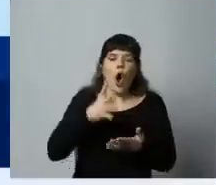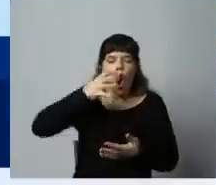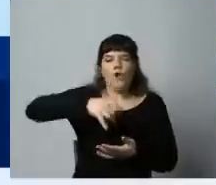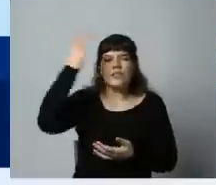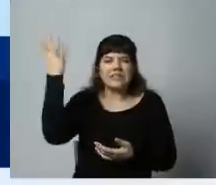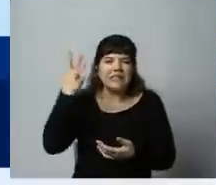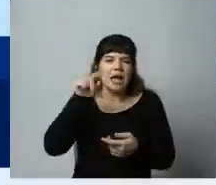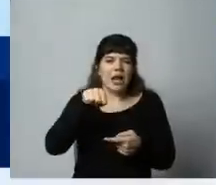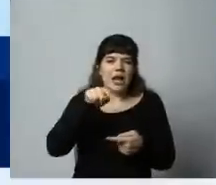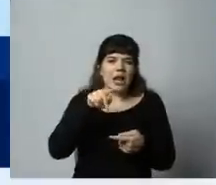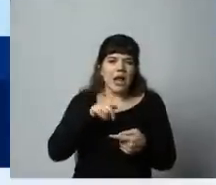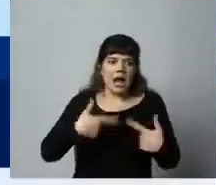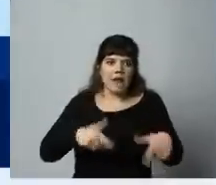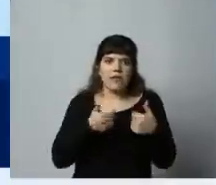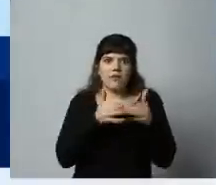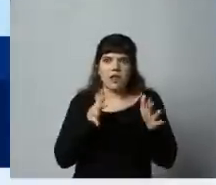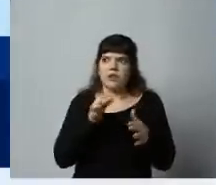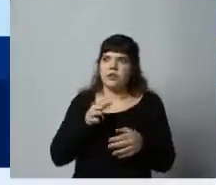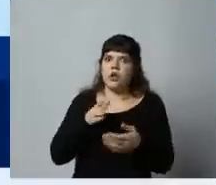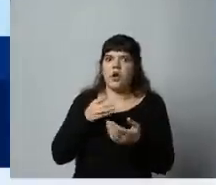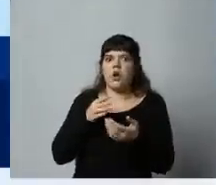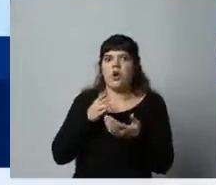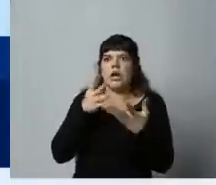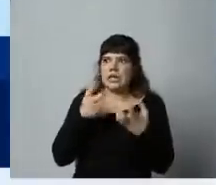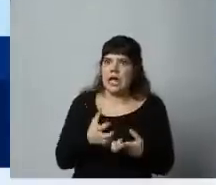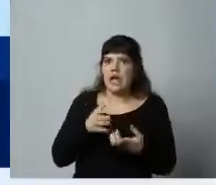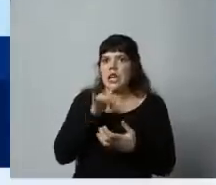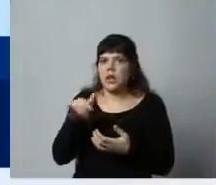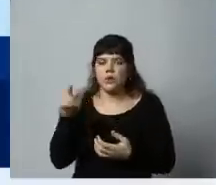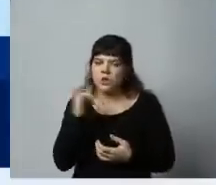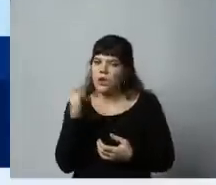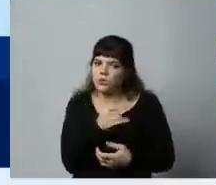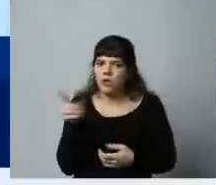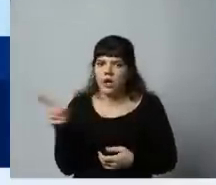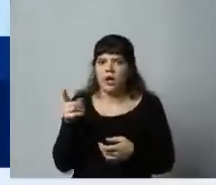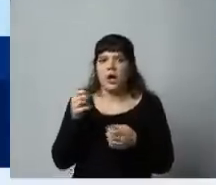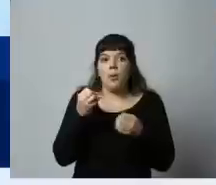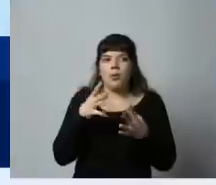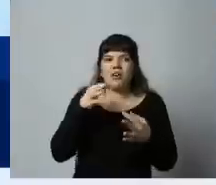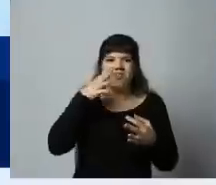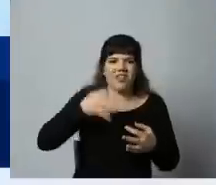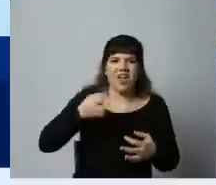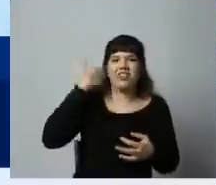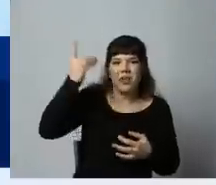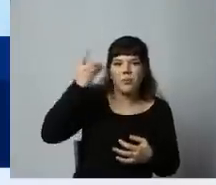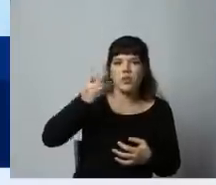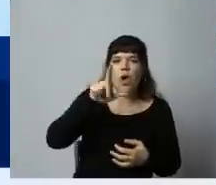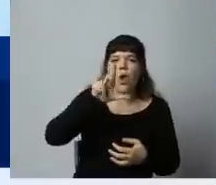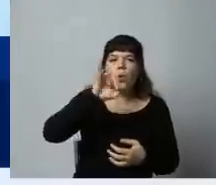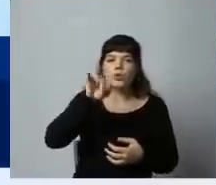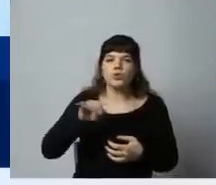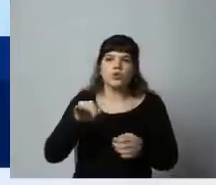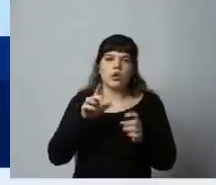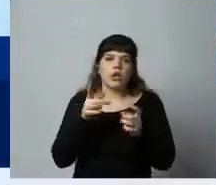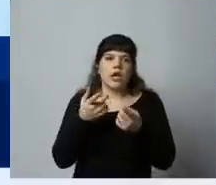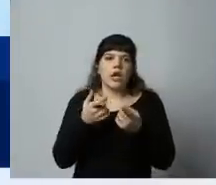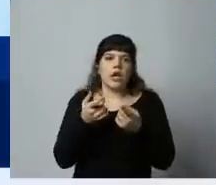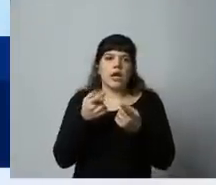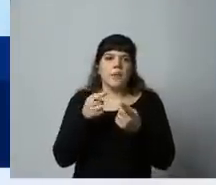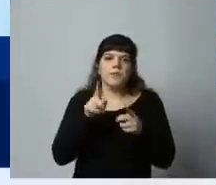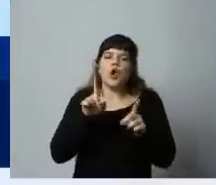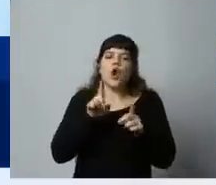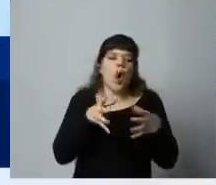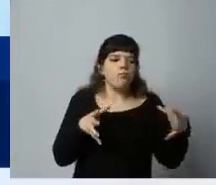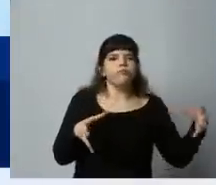oficial del sector porque fue el diputado luz y fue un senador no es que el sector se